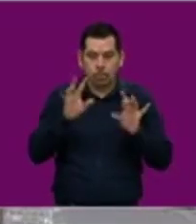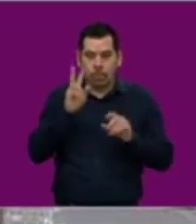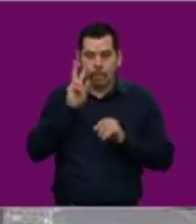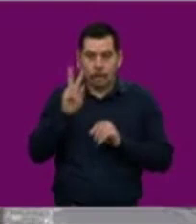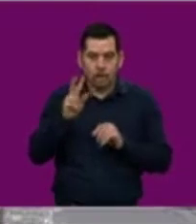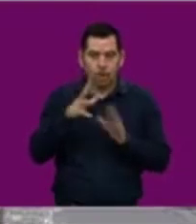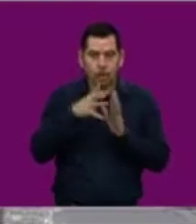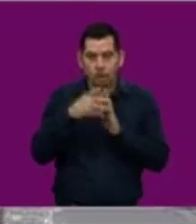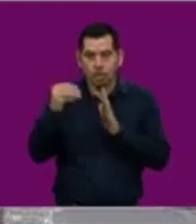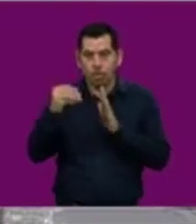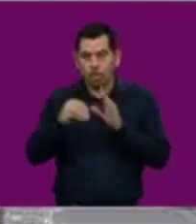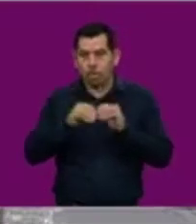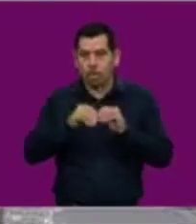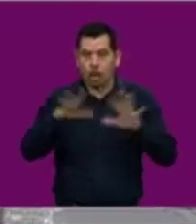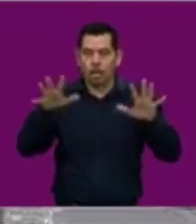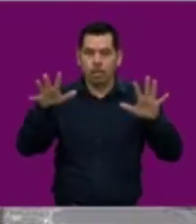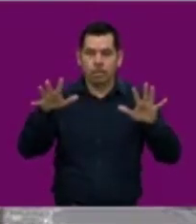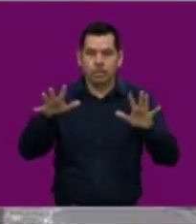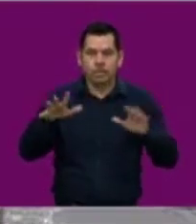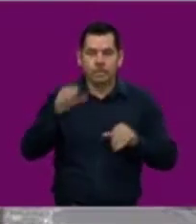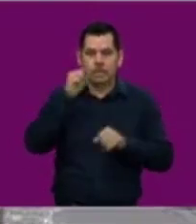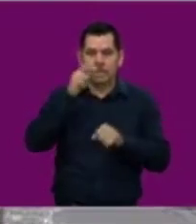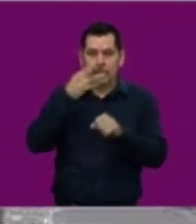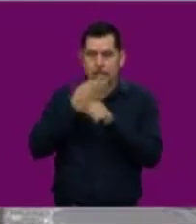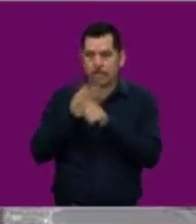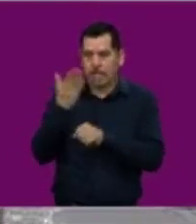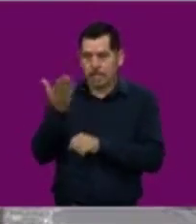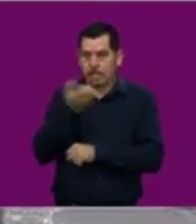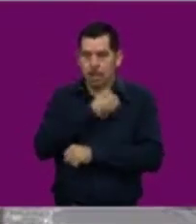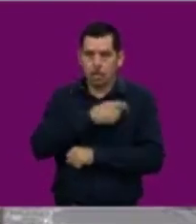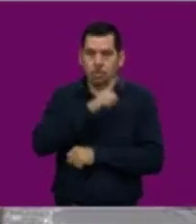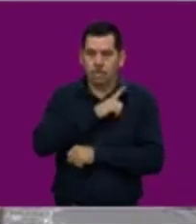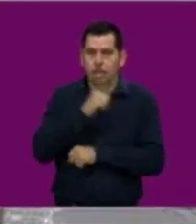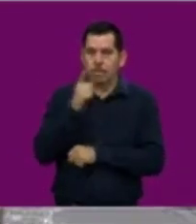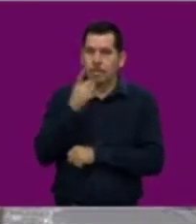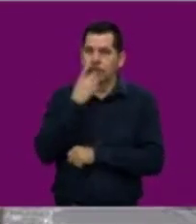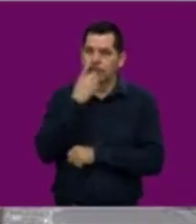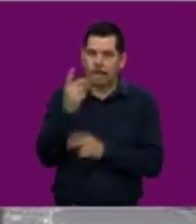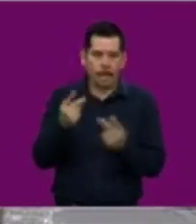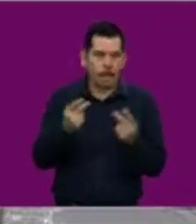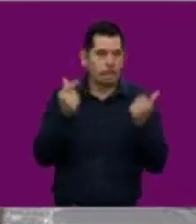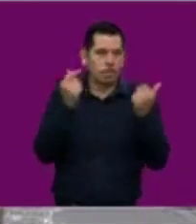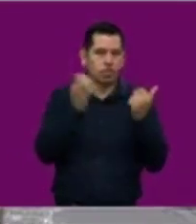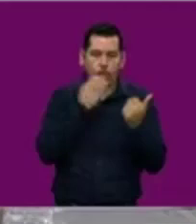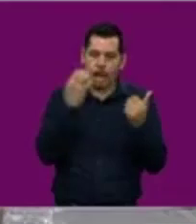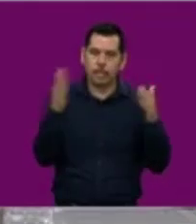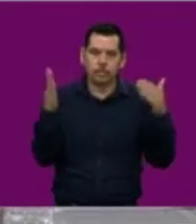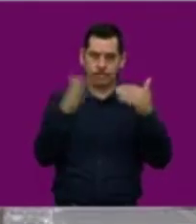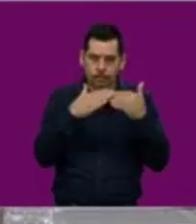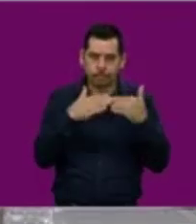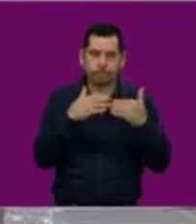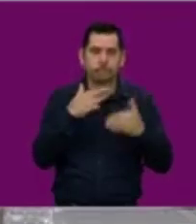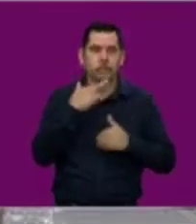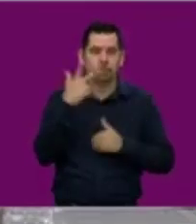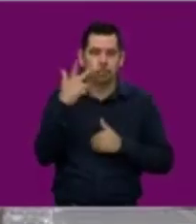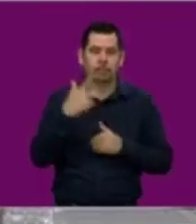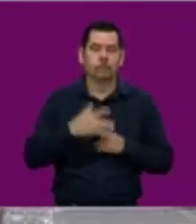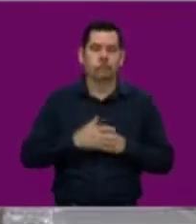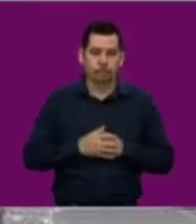recomendación que tenemos de la secretaria de salud es de manera inmediata cerrar la institución y